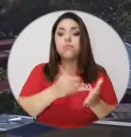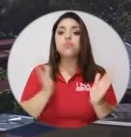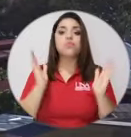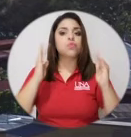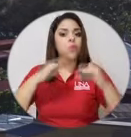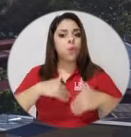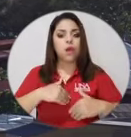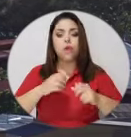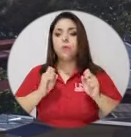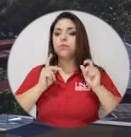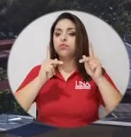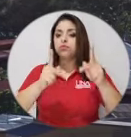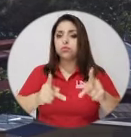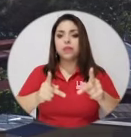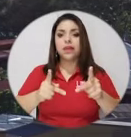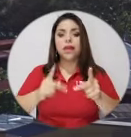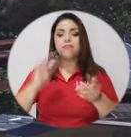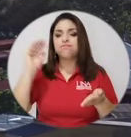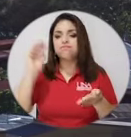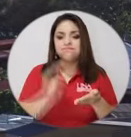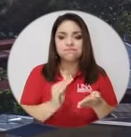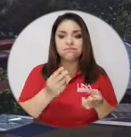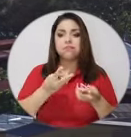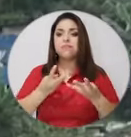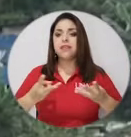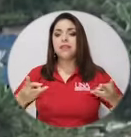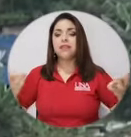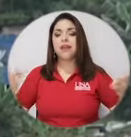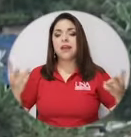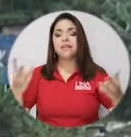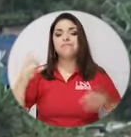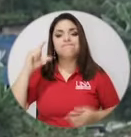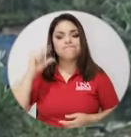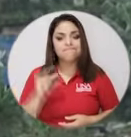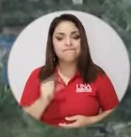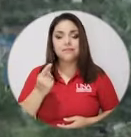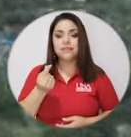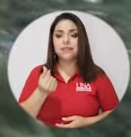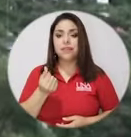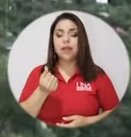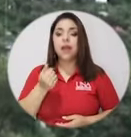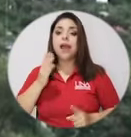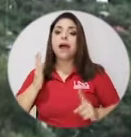menos condiciones materiales, con más carencias, y esto afecta su desarrollo